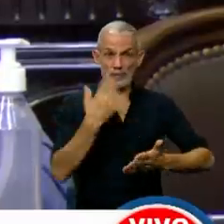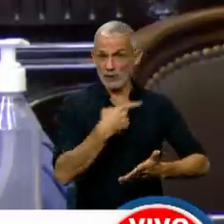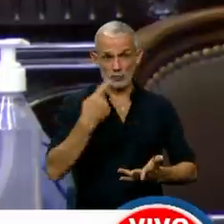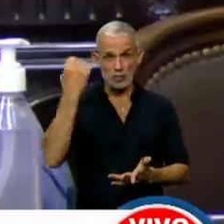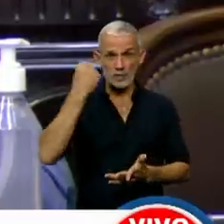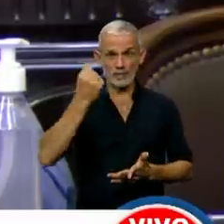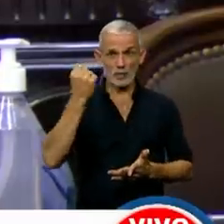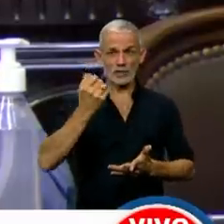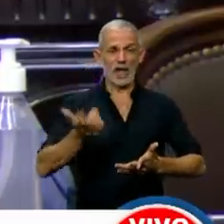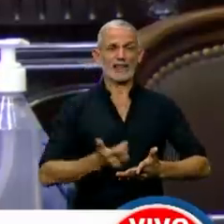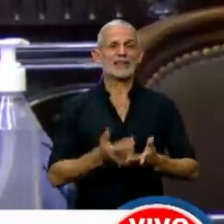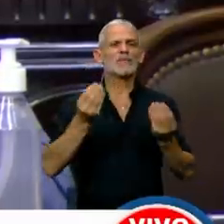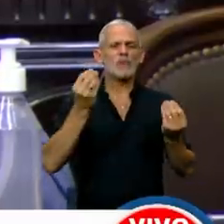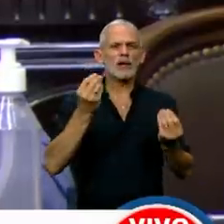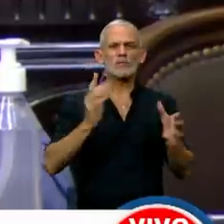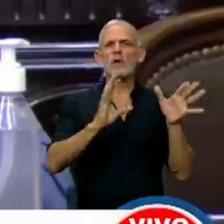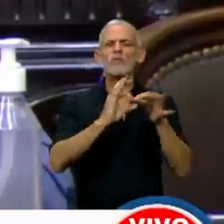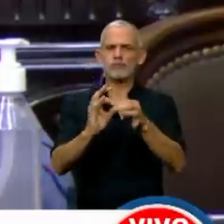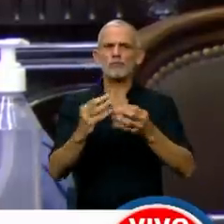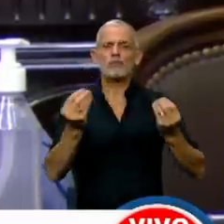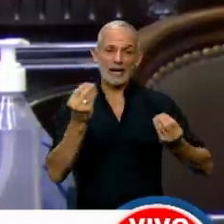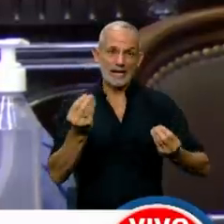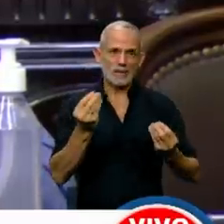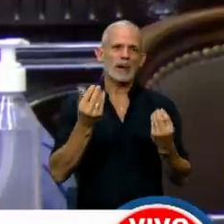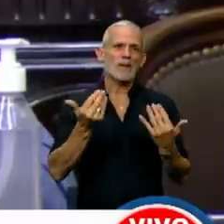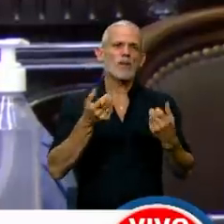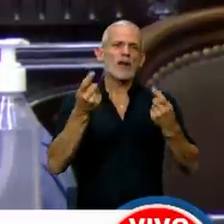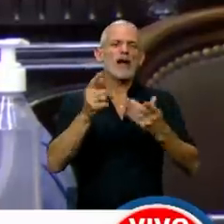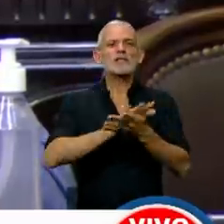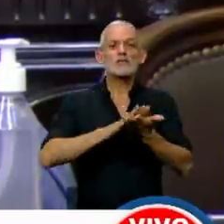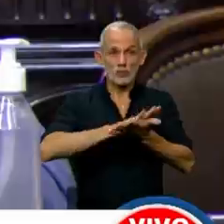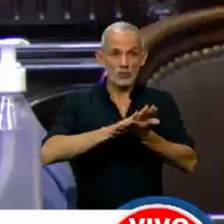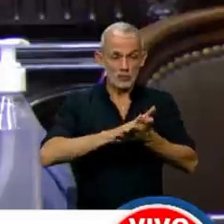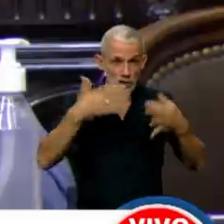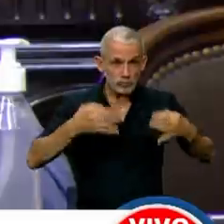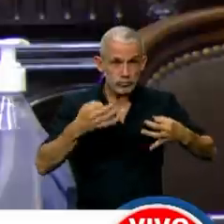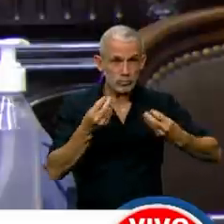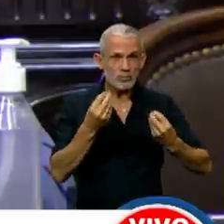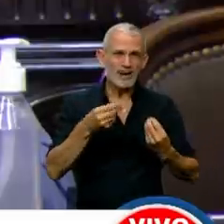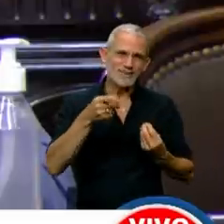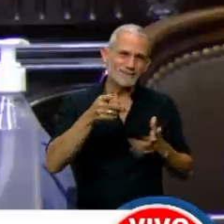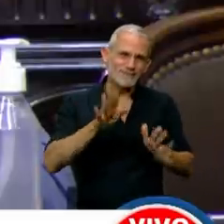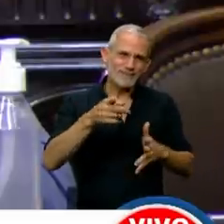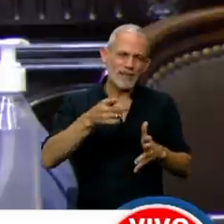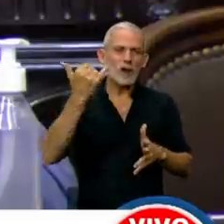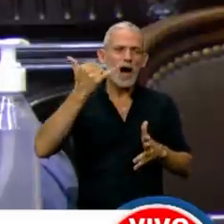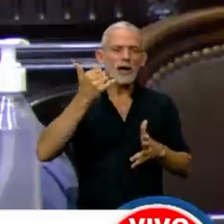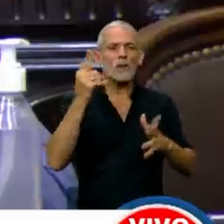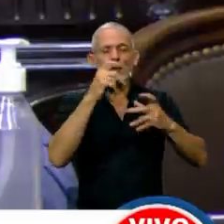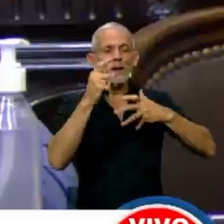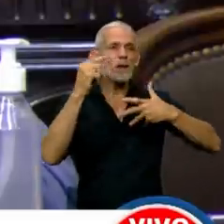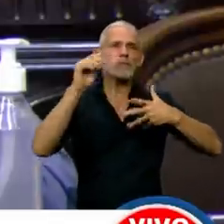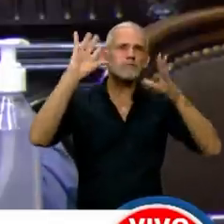muy importante porque tiene que ver para poder llevar soluciones activas justamente para esto cuando hay una contingencia